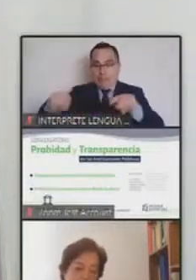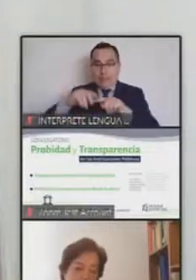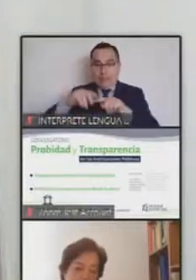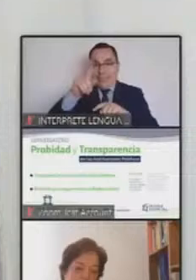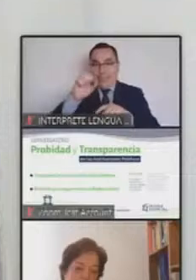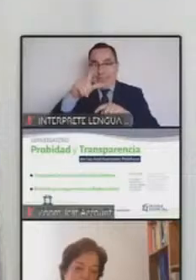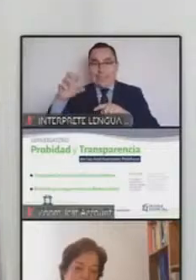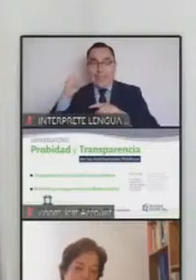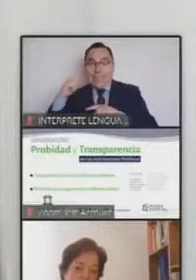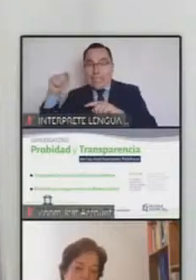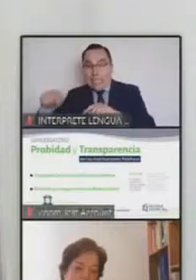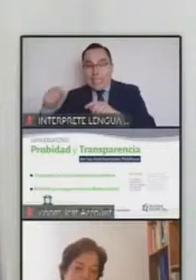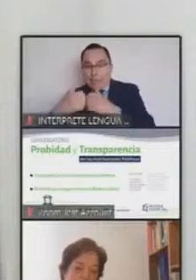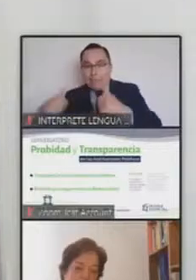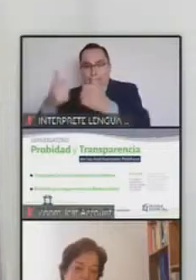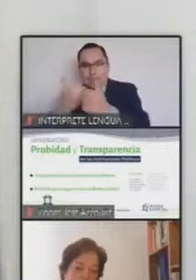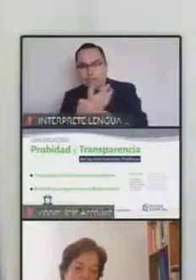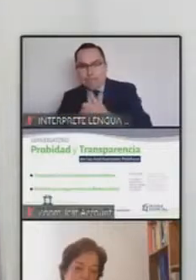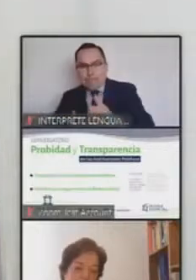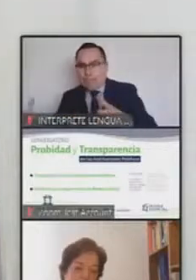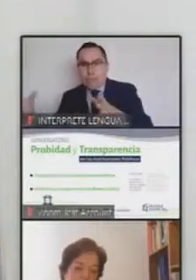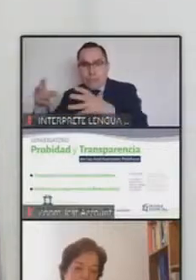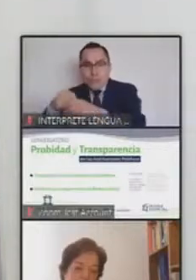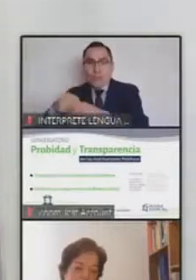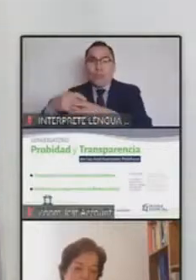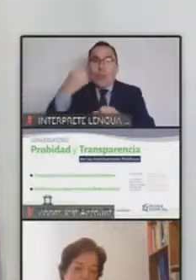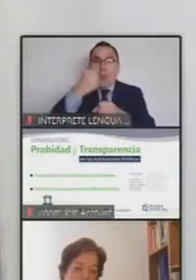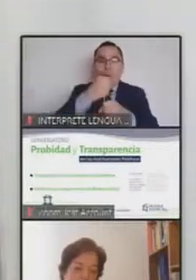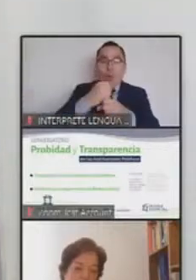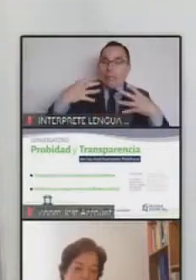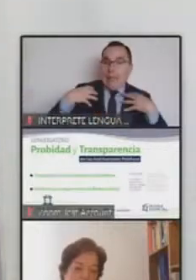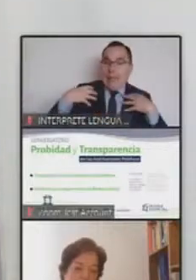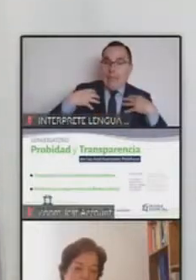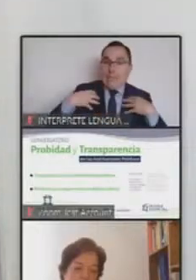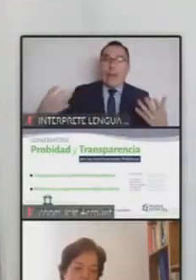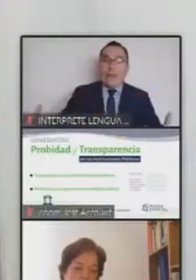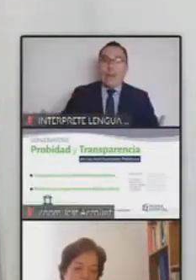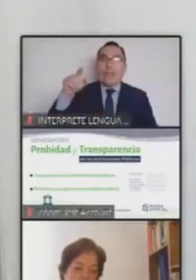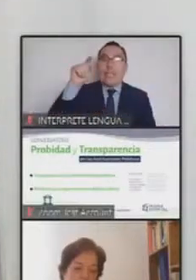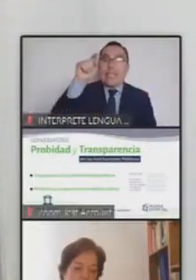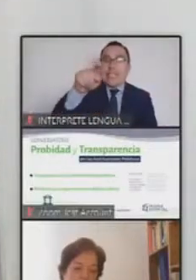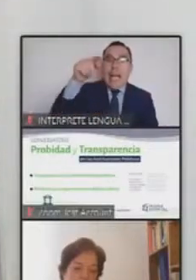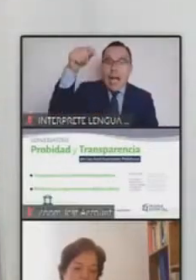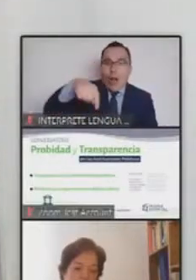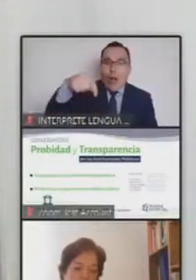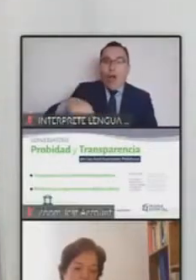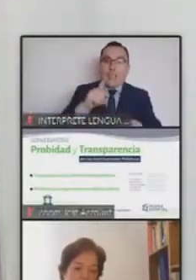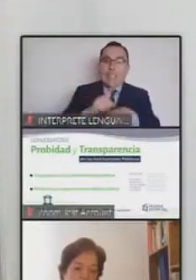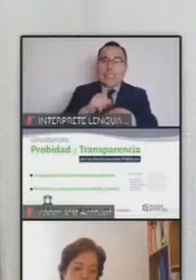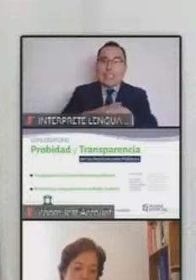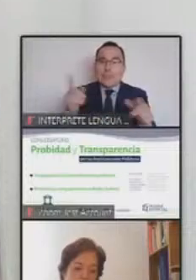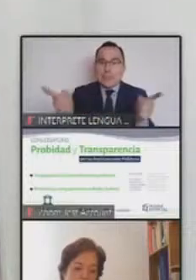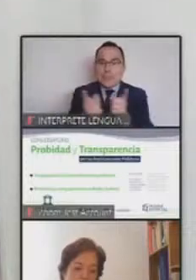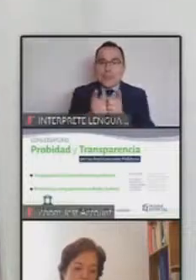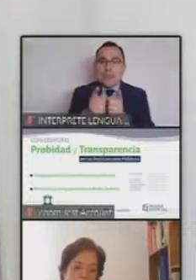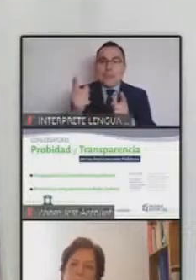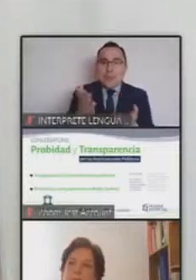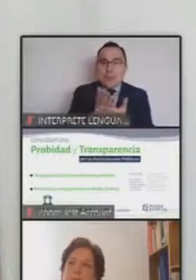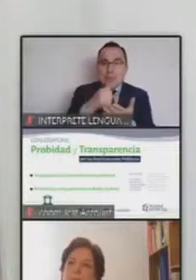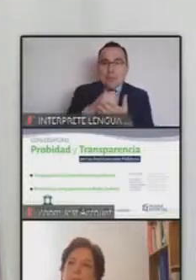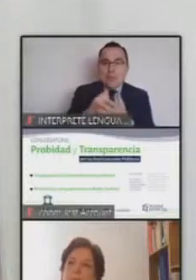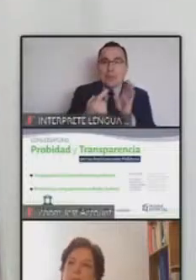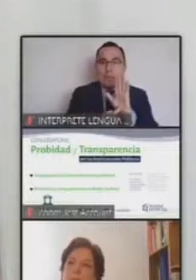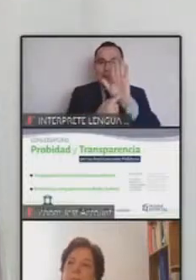del Poder Judicial, y dentro de todas sus obligaciones entonces se ha hecho un tiempo para preparar esta